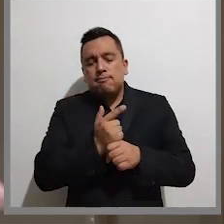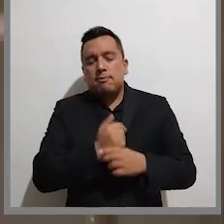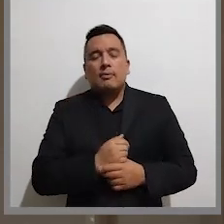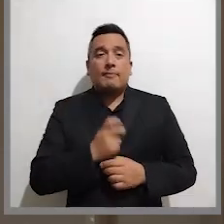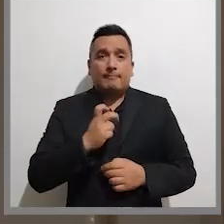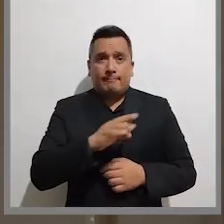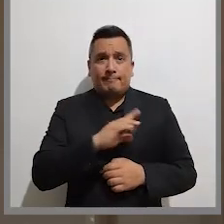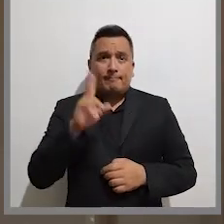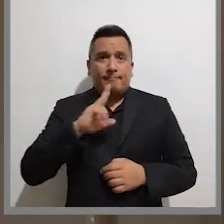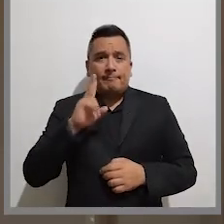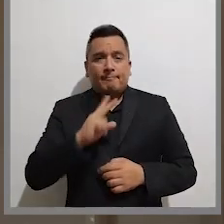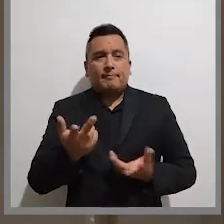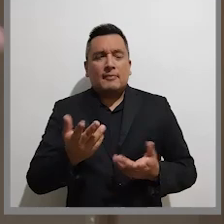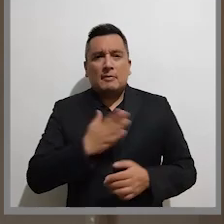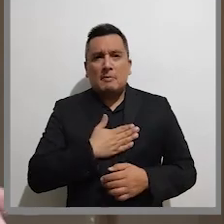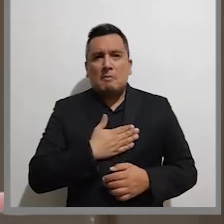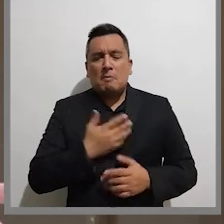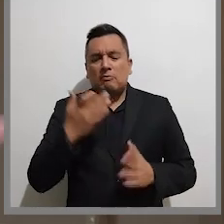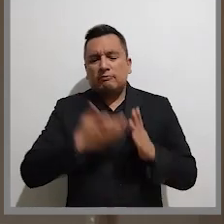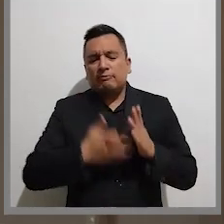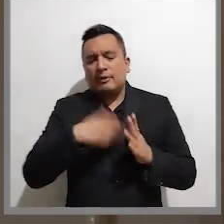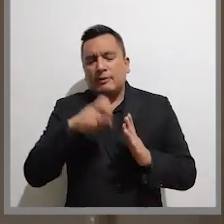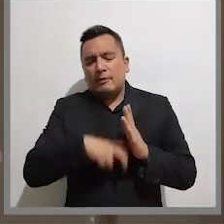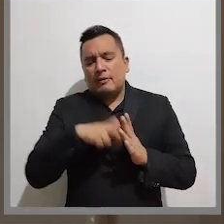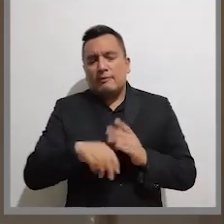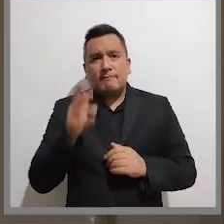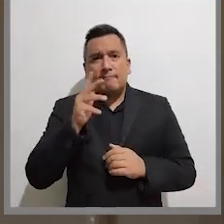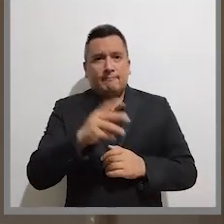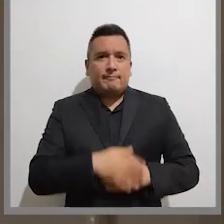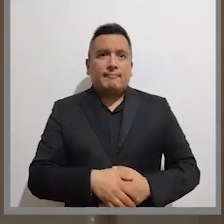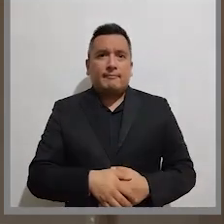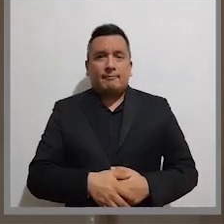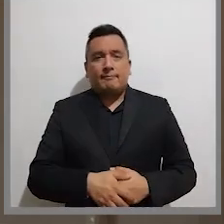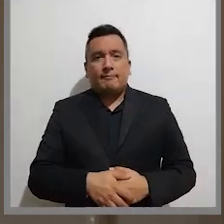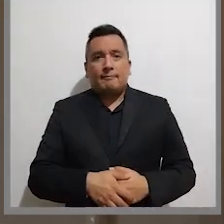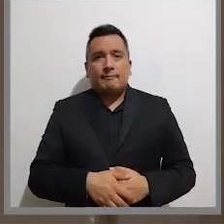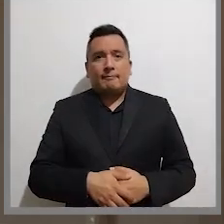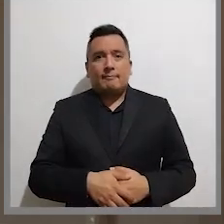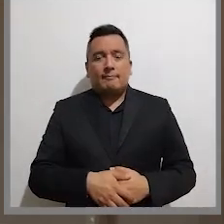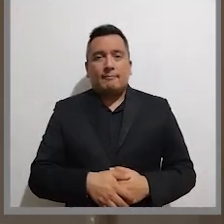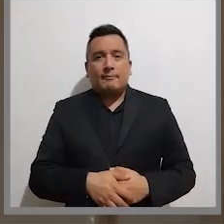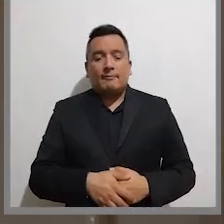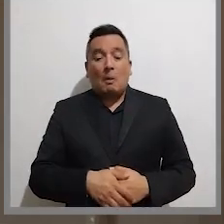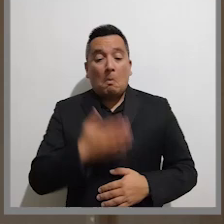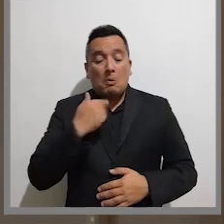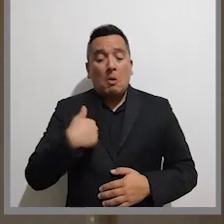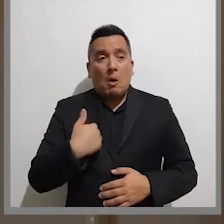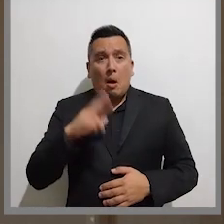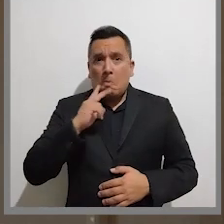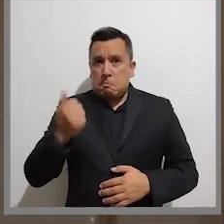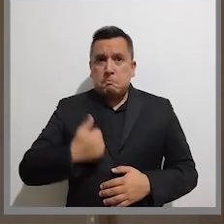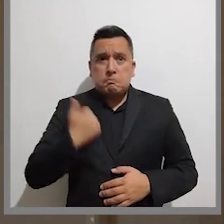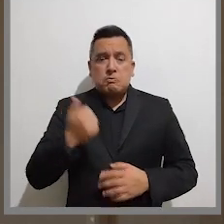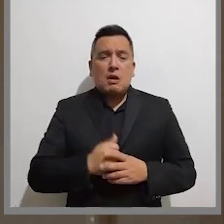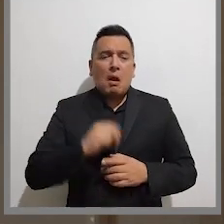conciencia y para poder saber qué es lo que tenemos que cambiar en el futuro cercano en nuestras sociedades. Yo quiero aprovechar que estás aquí con nosotros,